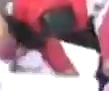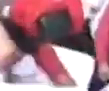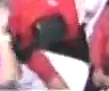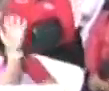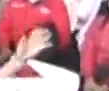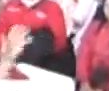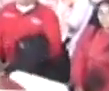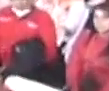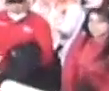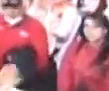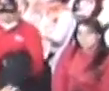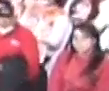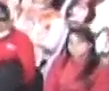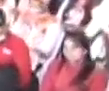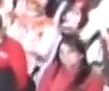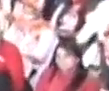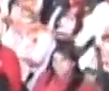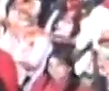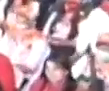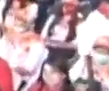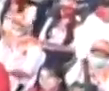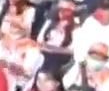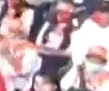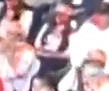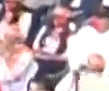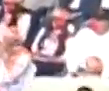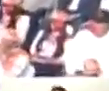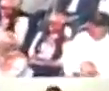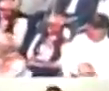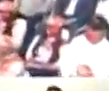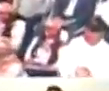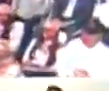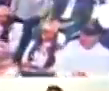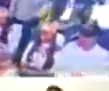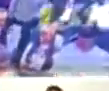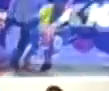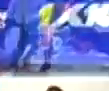Una gran esperanza que lo vamos a lograr y bien.